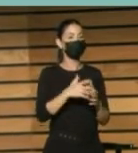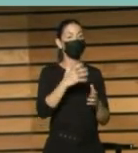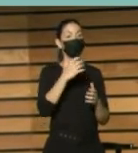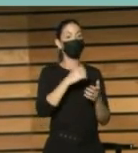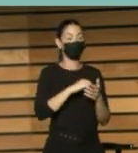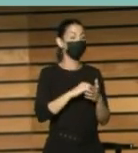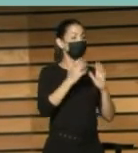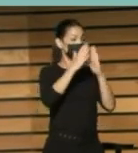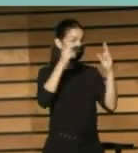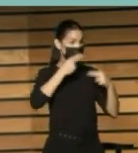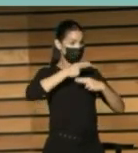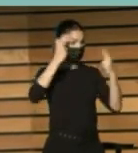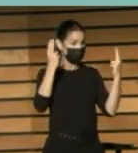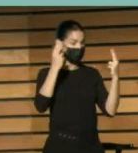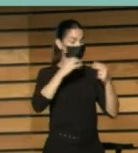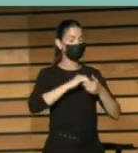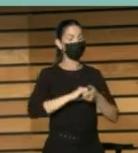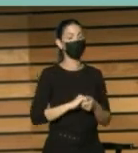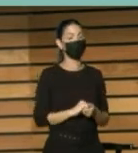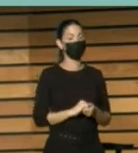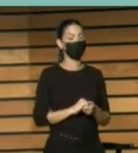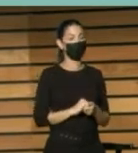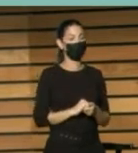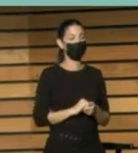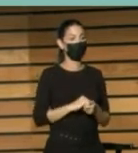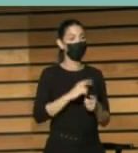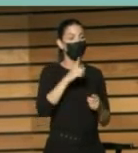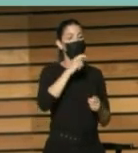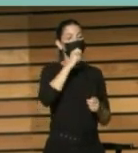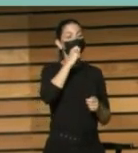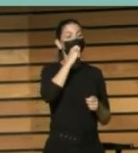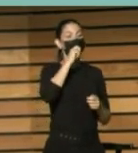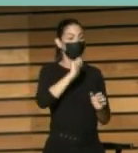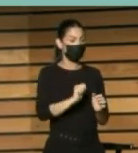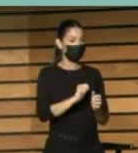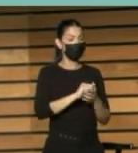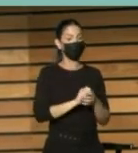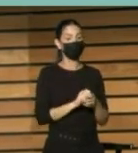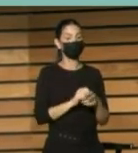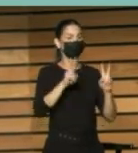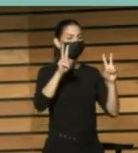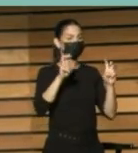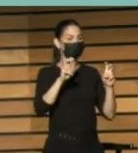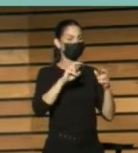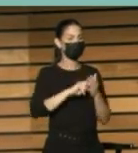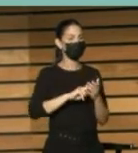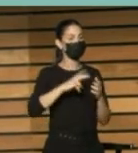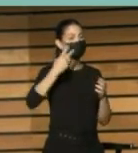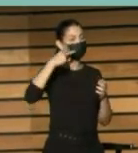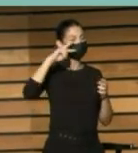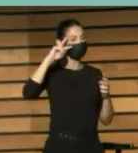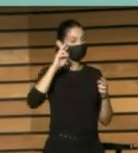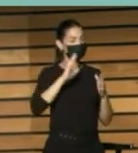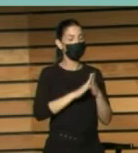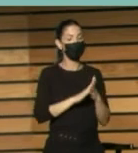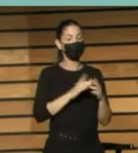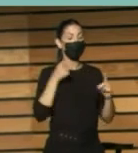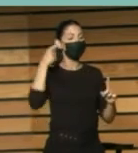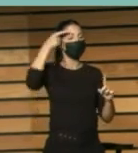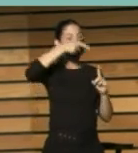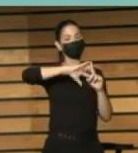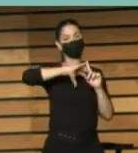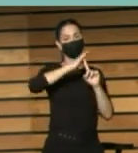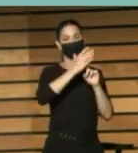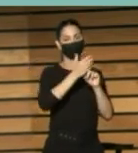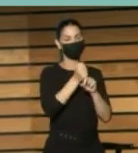con las bibliotecas públicas. Hay un compromiso, hay una estrategia para intentar alcanzar ese objetivo, y